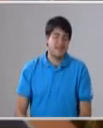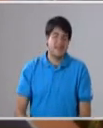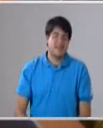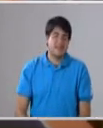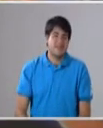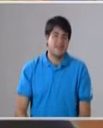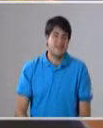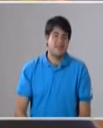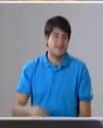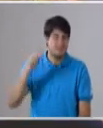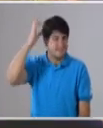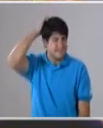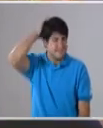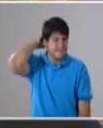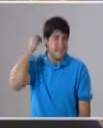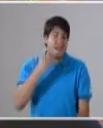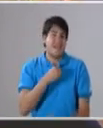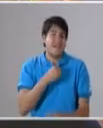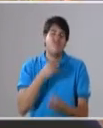Quiero hacer otra prueba.